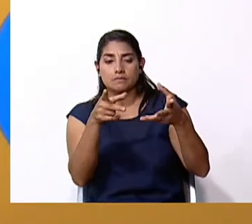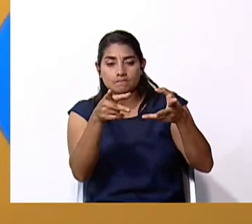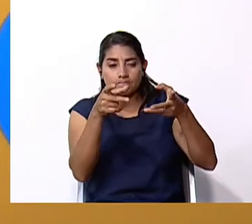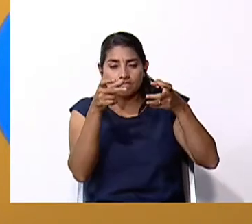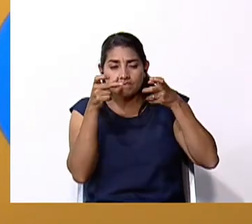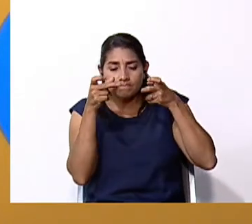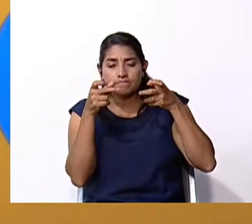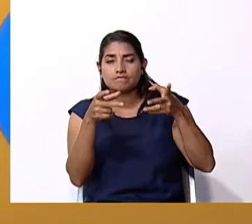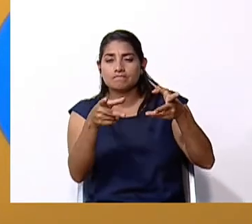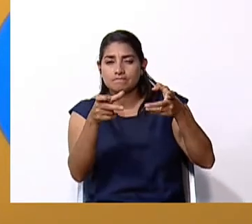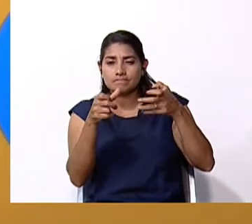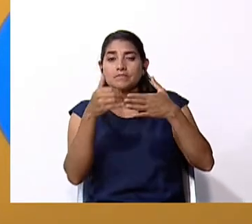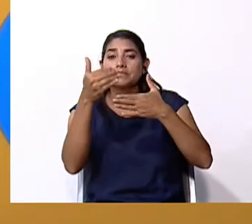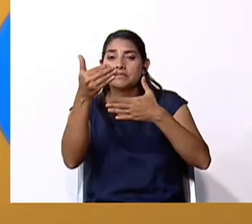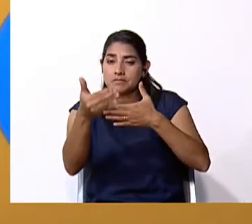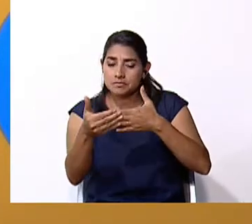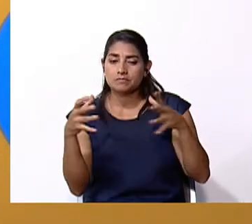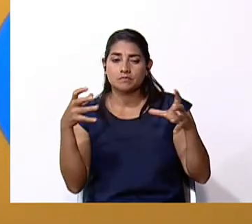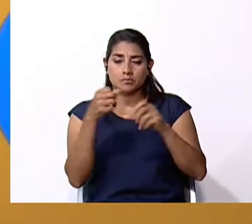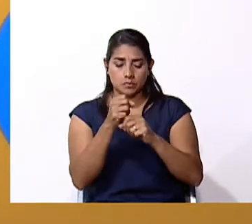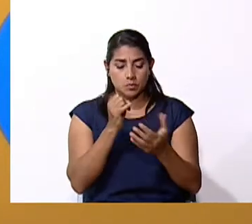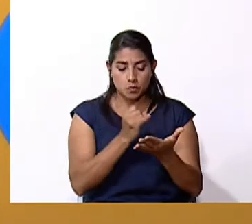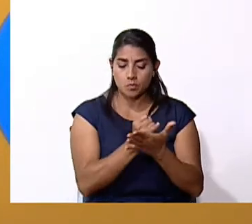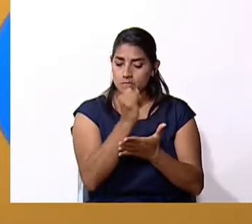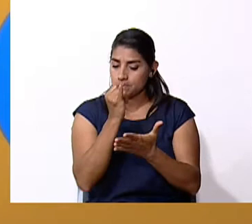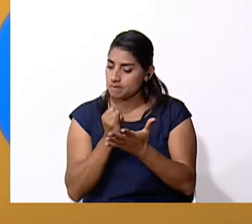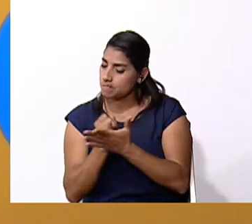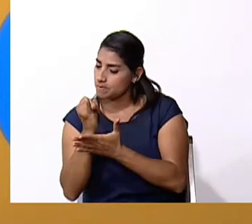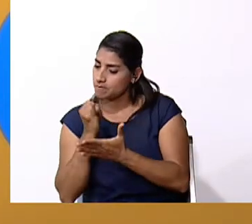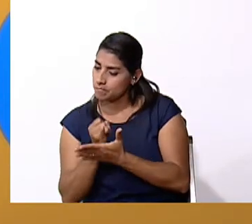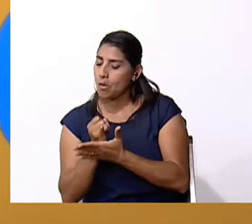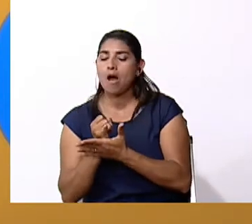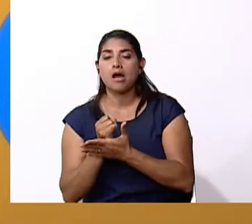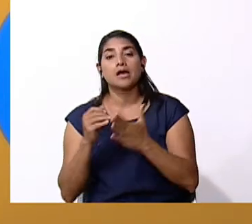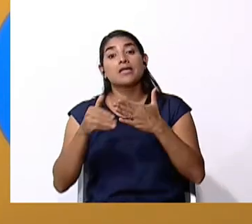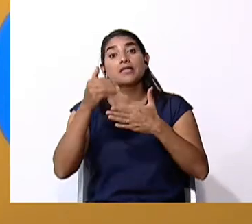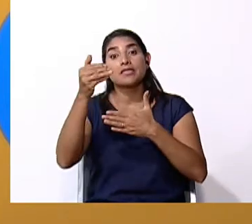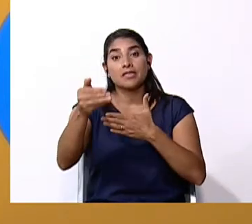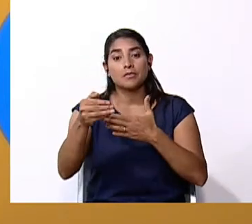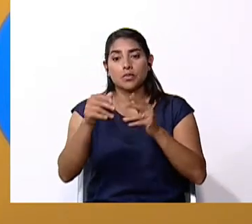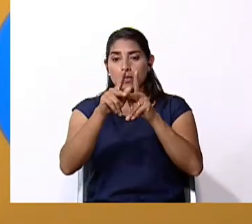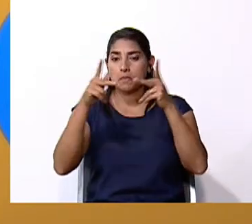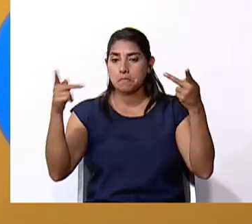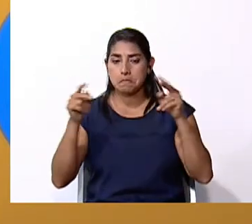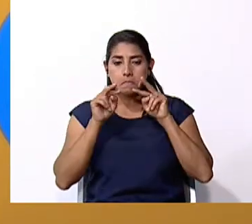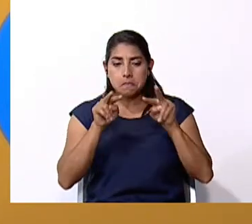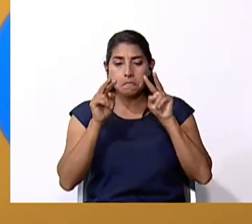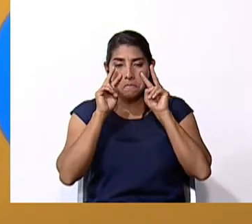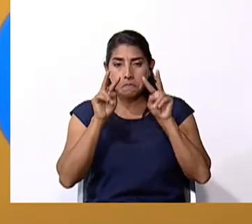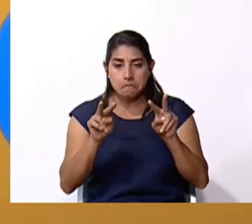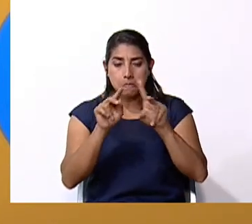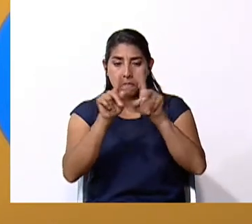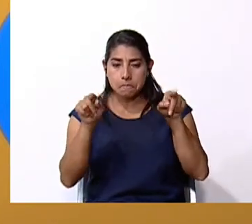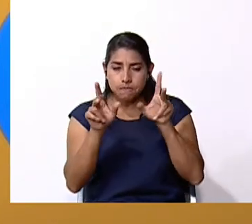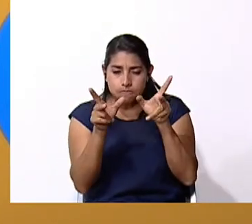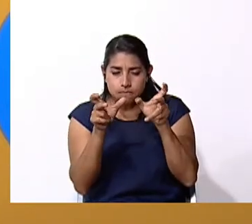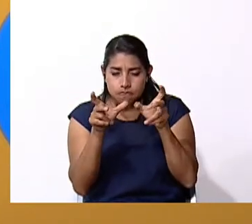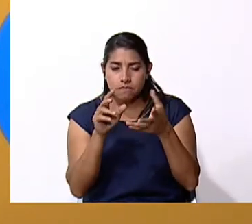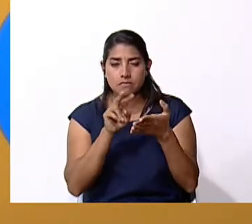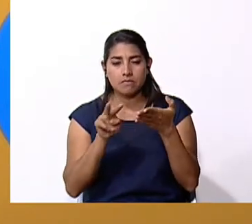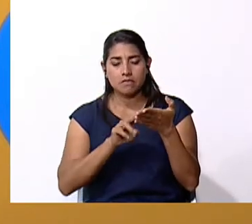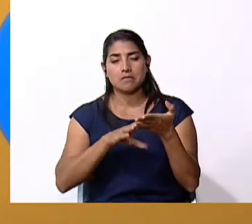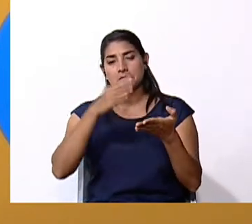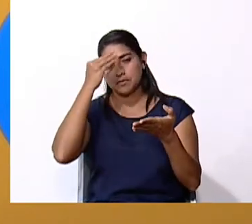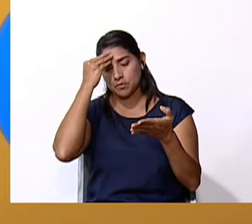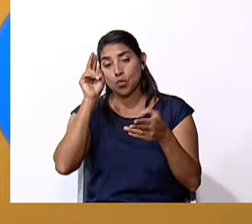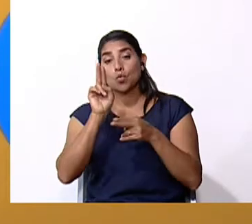extraídos después de realizar una investigación y fueron publicados en un sitio web. El día de hoy la utilizamos